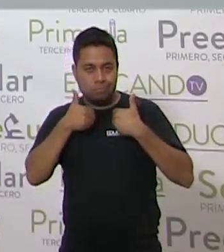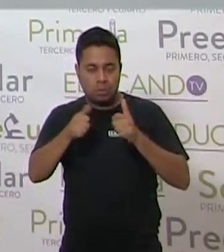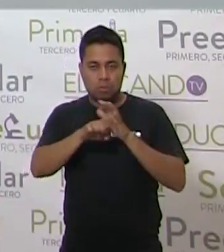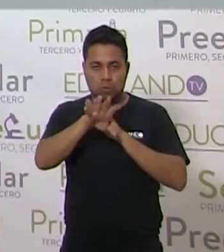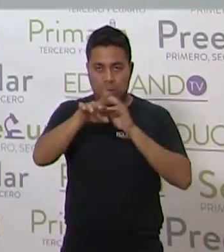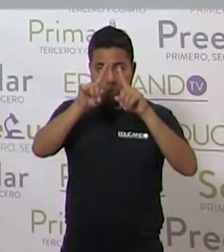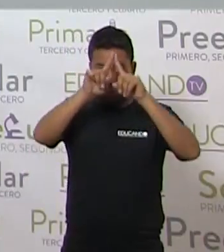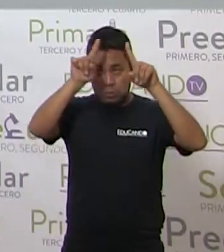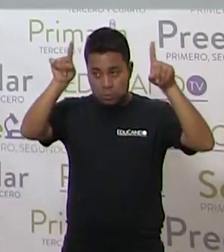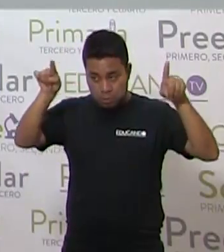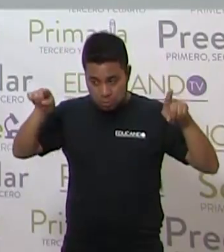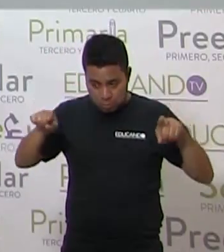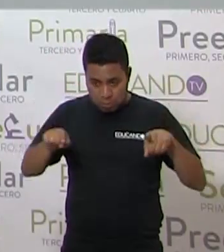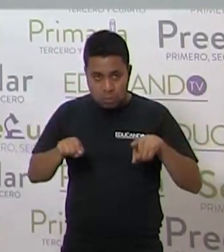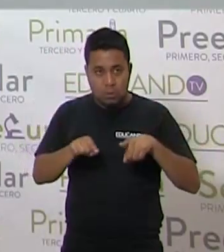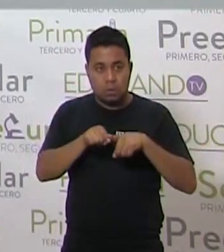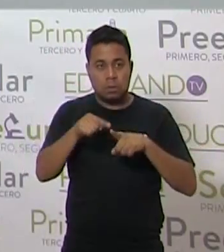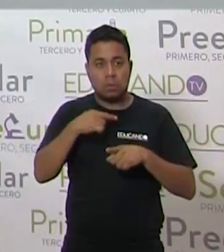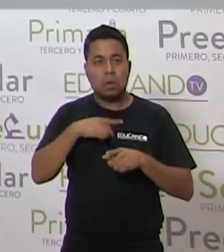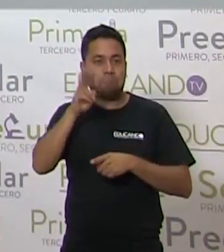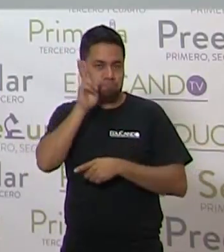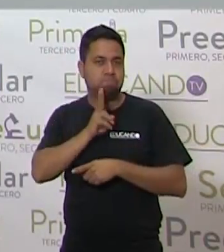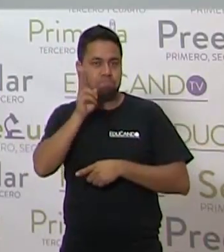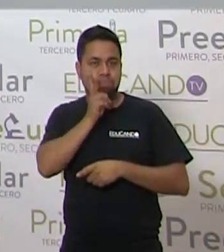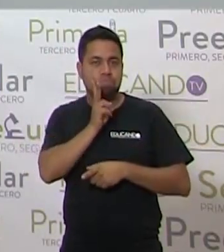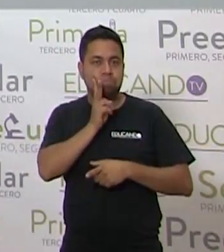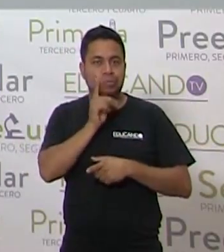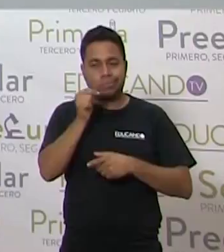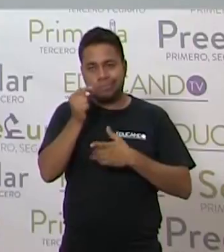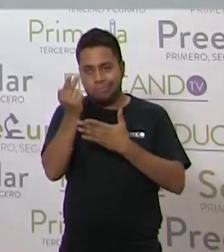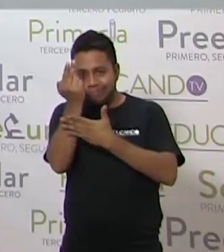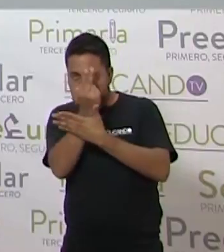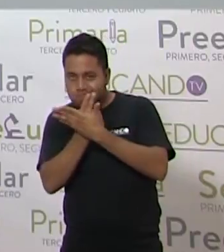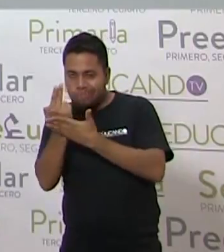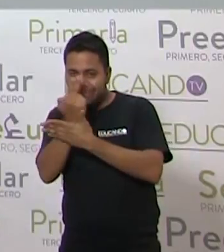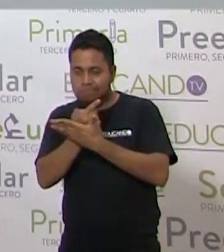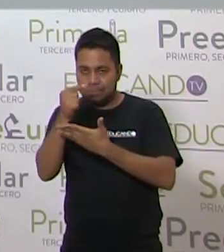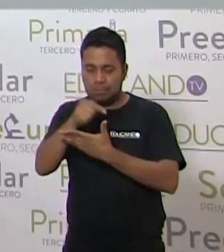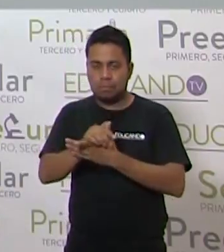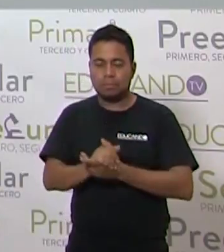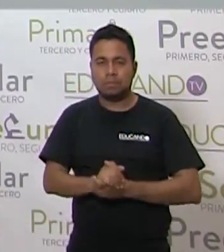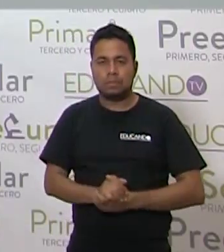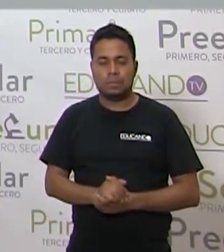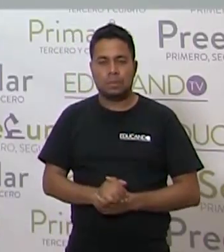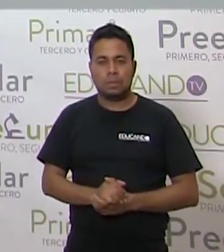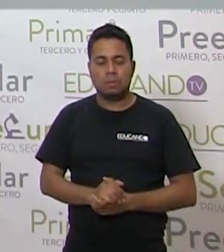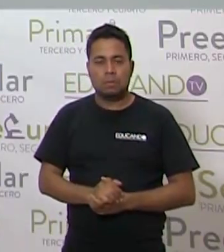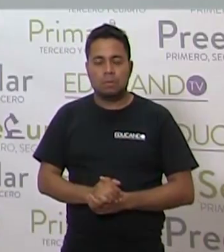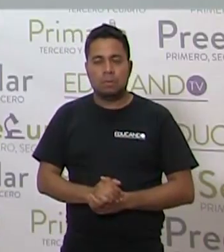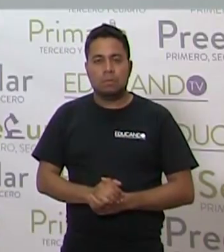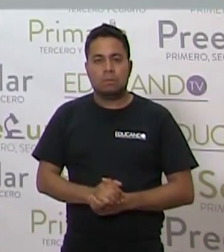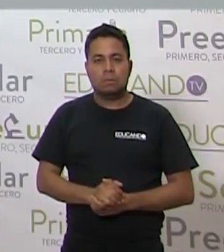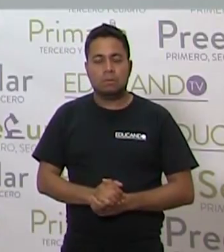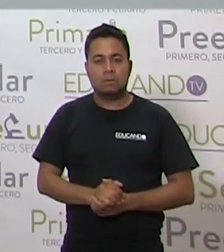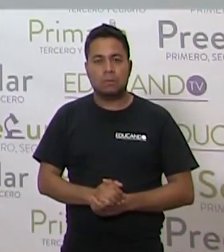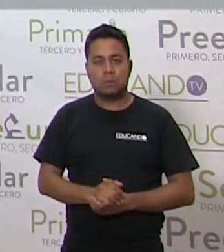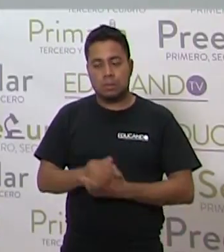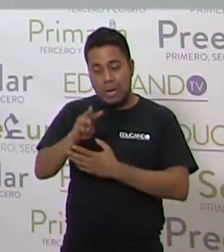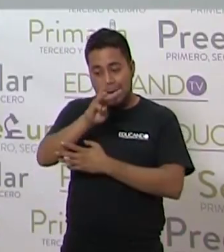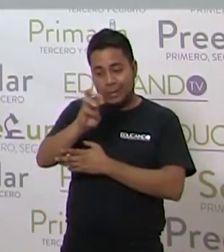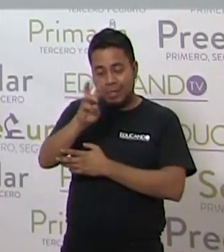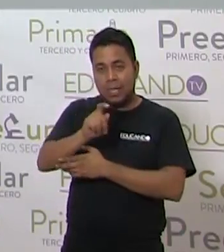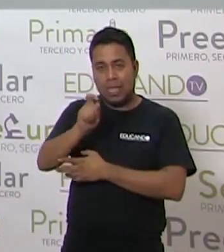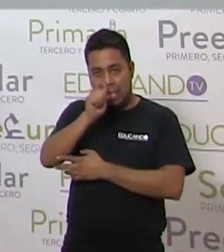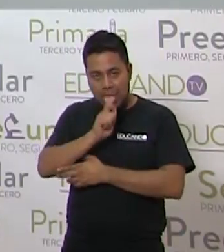gráfica fuera de esta manera voy a hacerla así rapidísimo y estas estas son 300